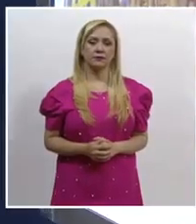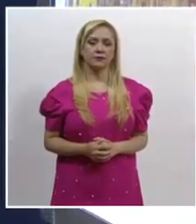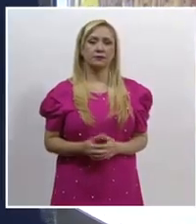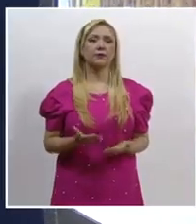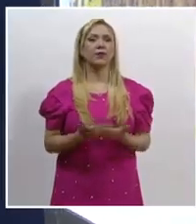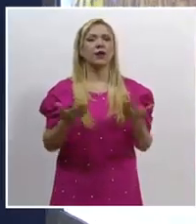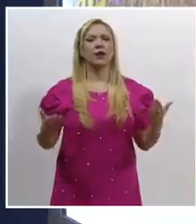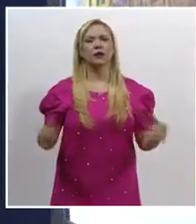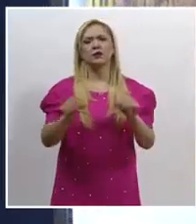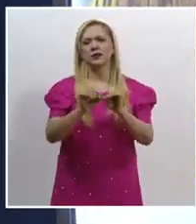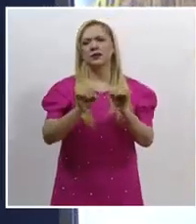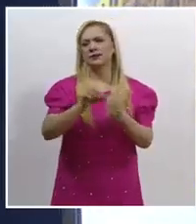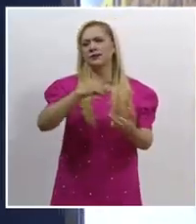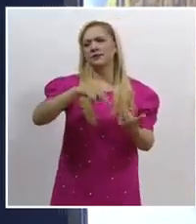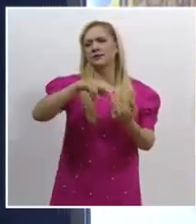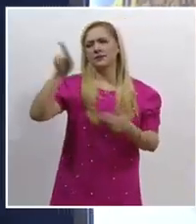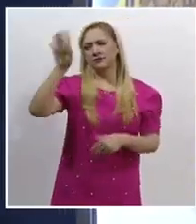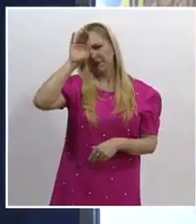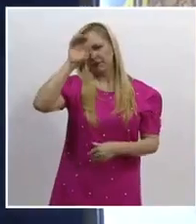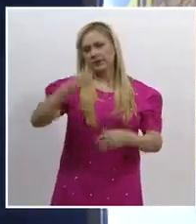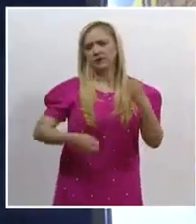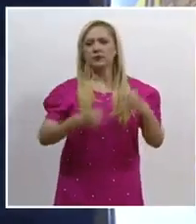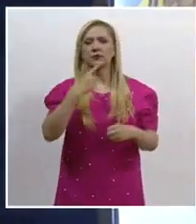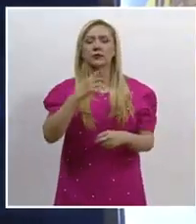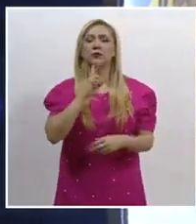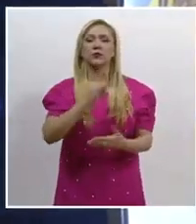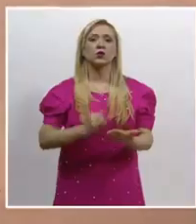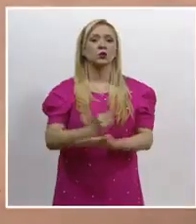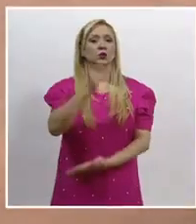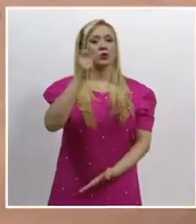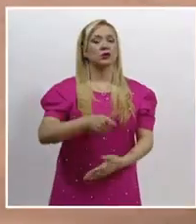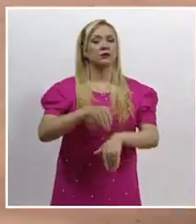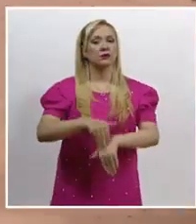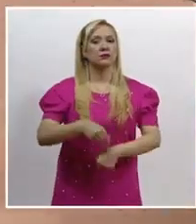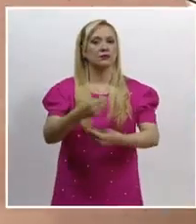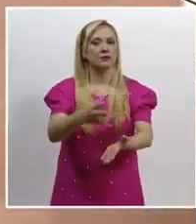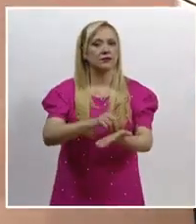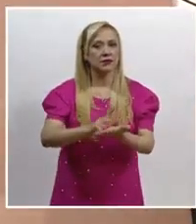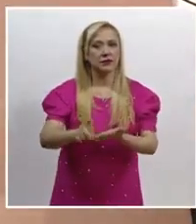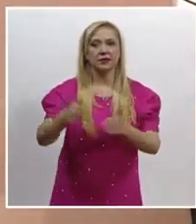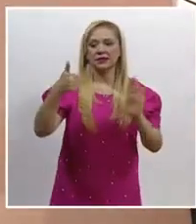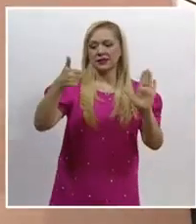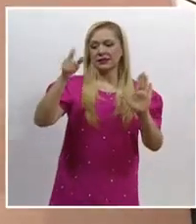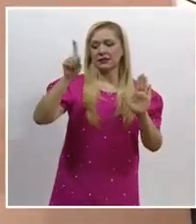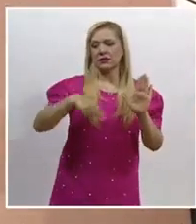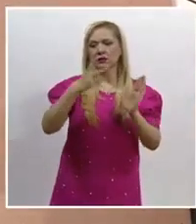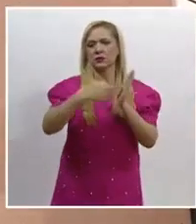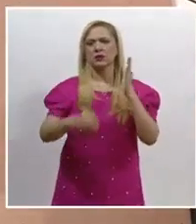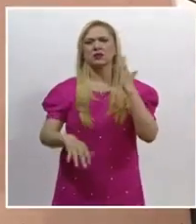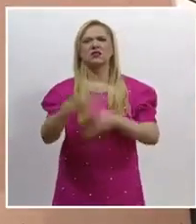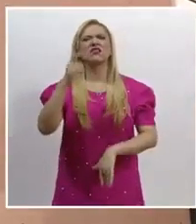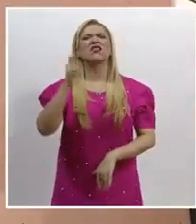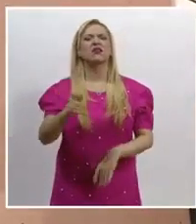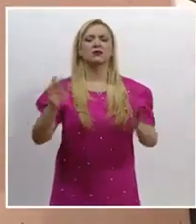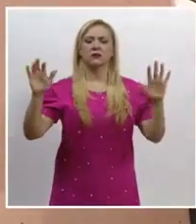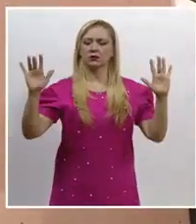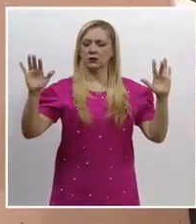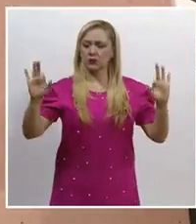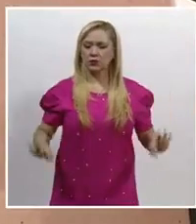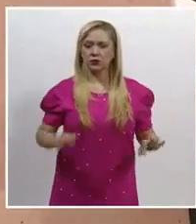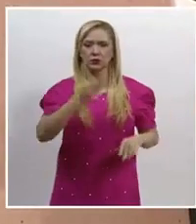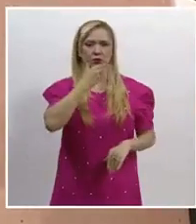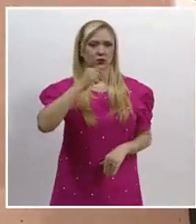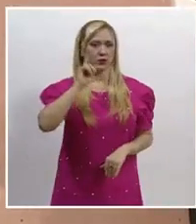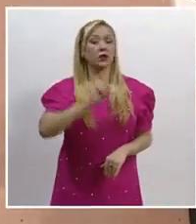Y la Sala Regional Monterrey destacó la jurisprudencia 6/2015 relacionada con la paridad de género. Indica que esta